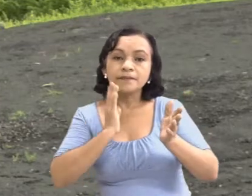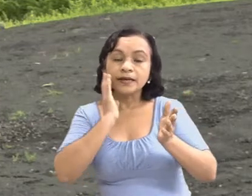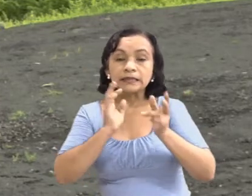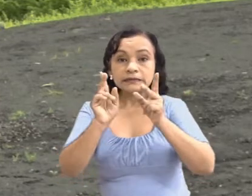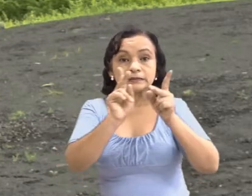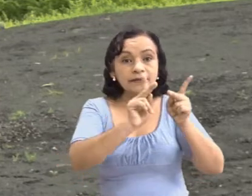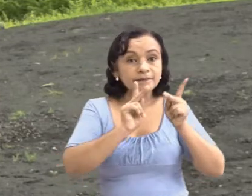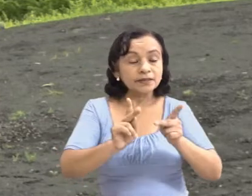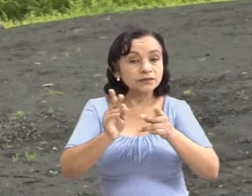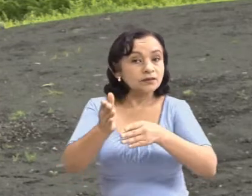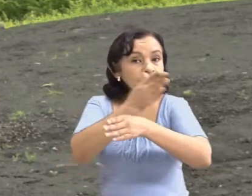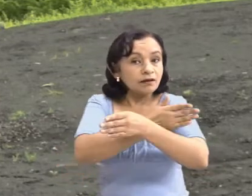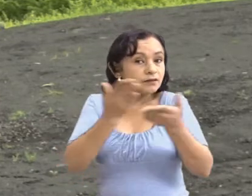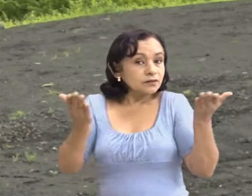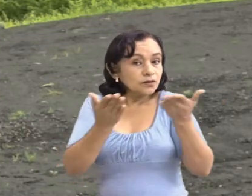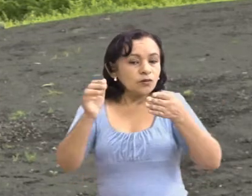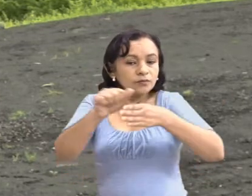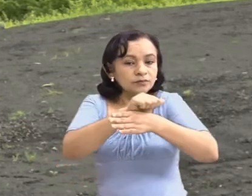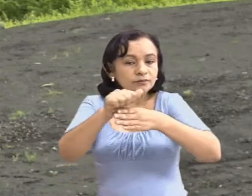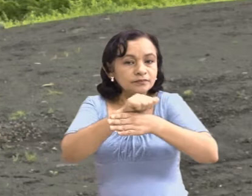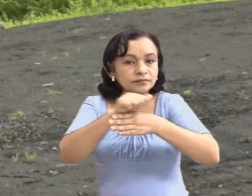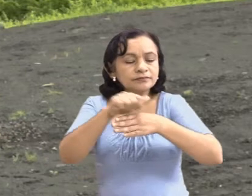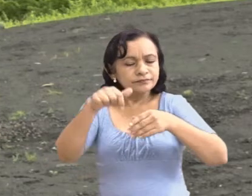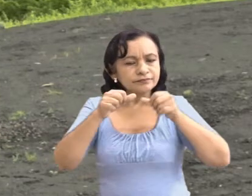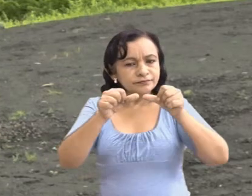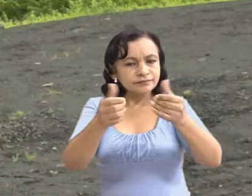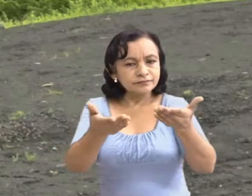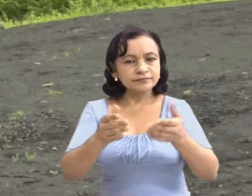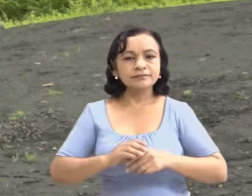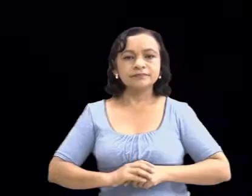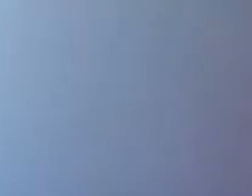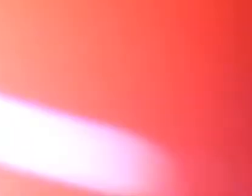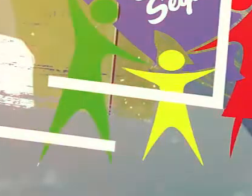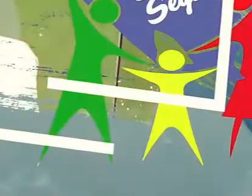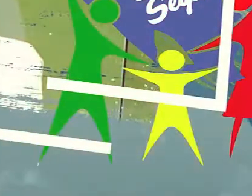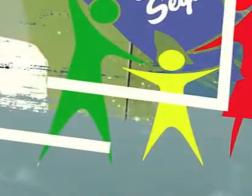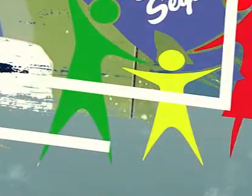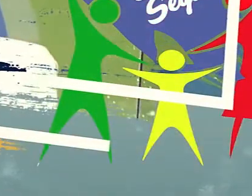experiencia de los lugareños acerca de cómo se han preparado en el siguiente reporte.